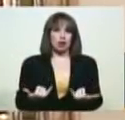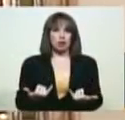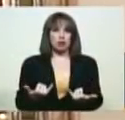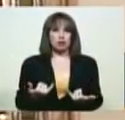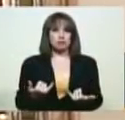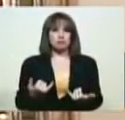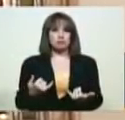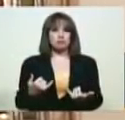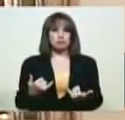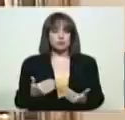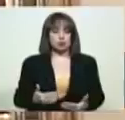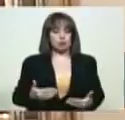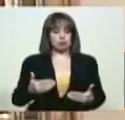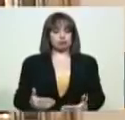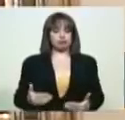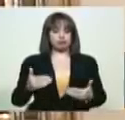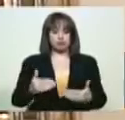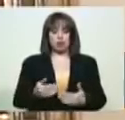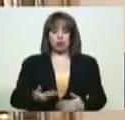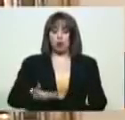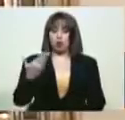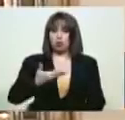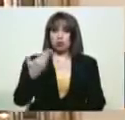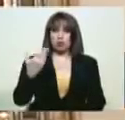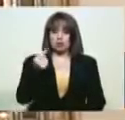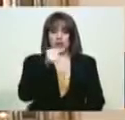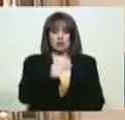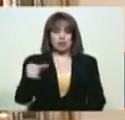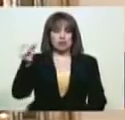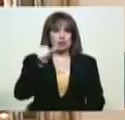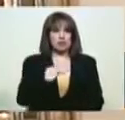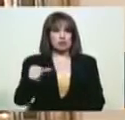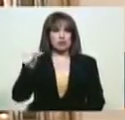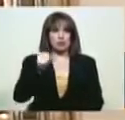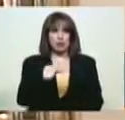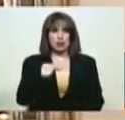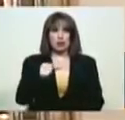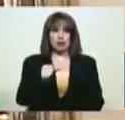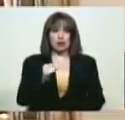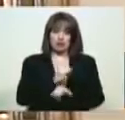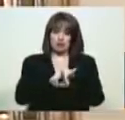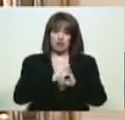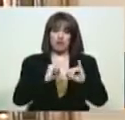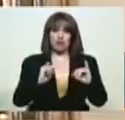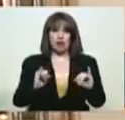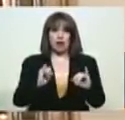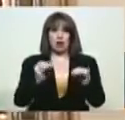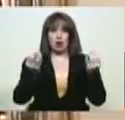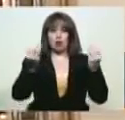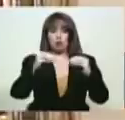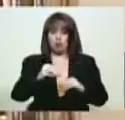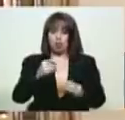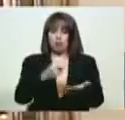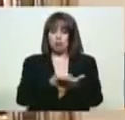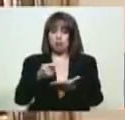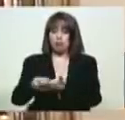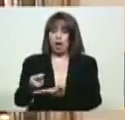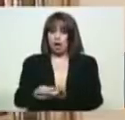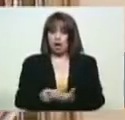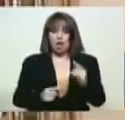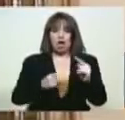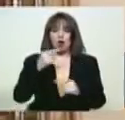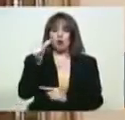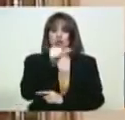gran avance y esta misma semana estaremos terminando los precios acordados para iniciar la semana próxima